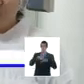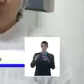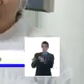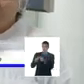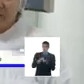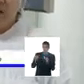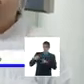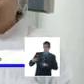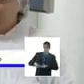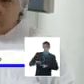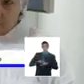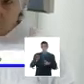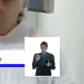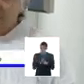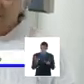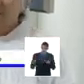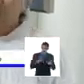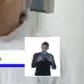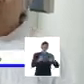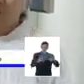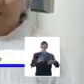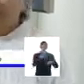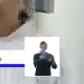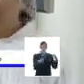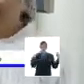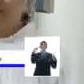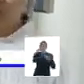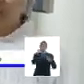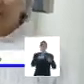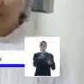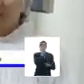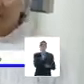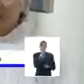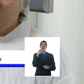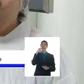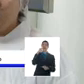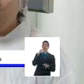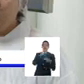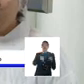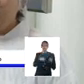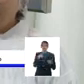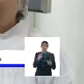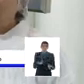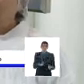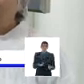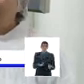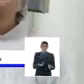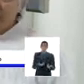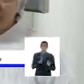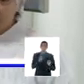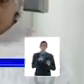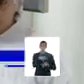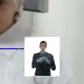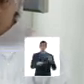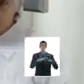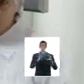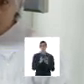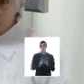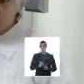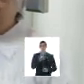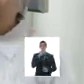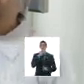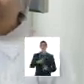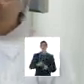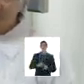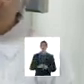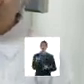ver, la producción de la planta no ha detenido. Estamos realizando el retape de un producto que estuvo en falta, es el tiopental